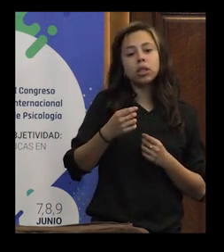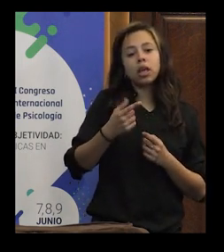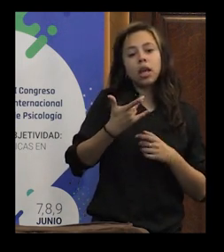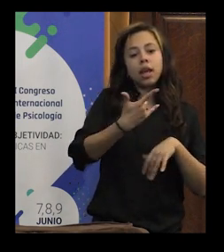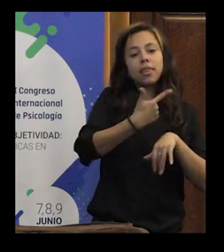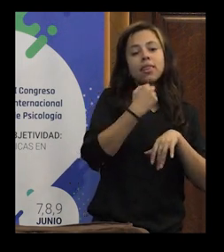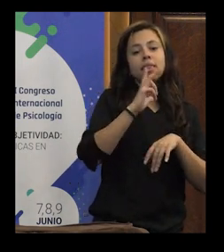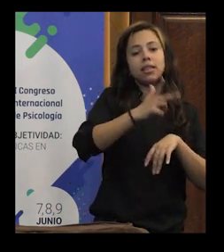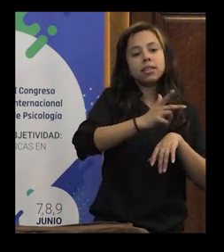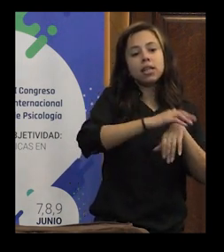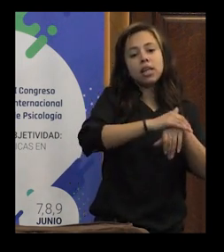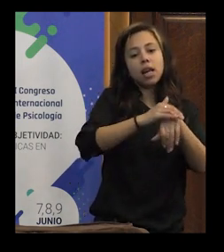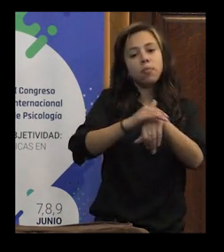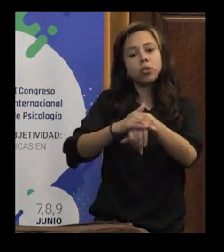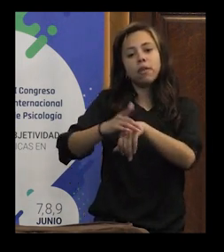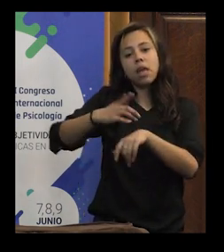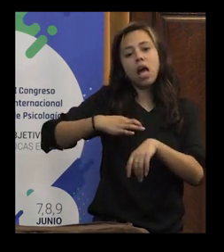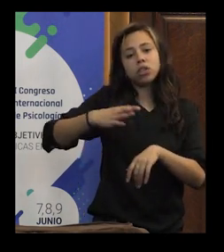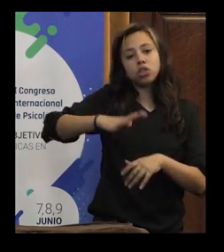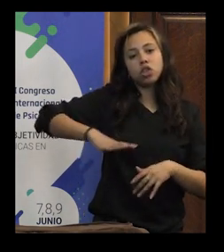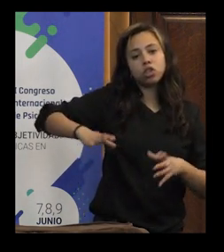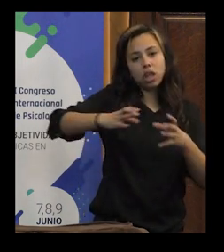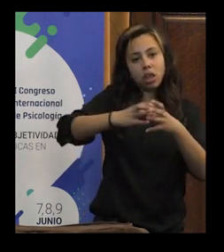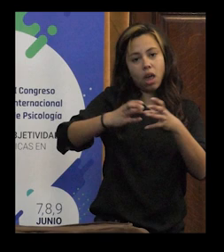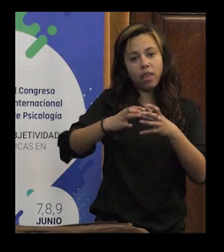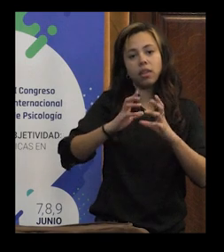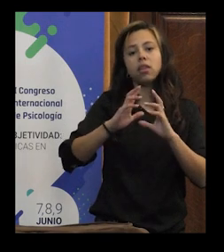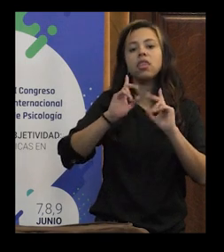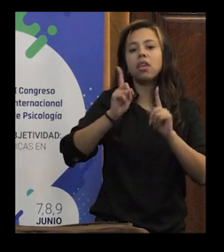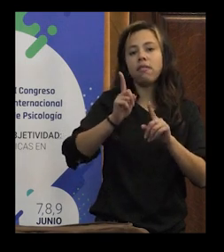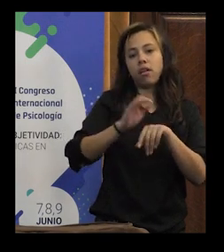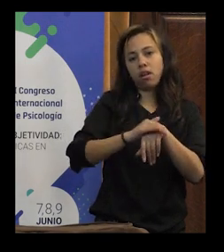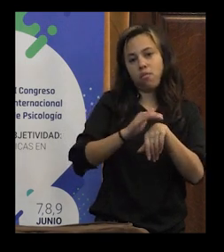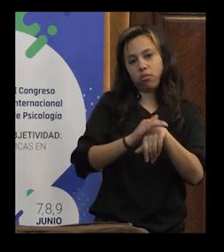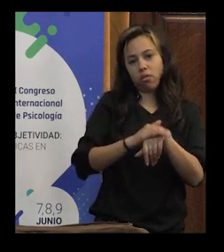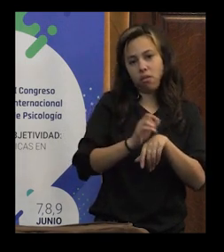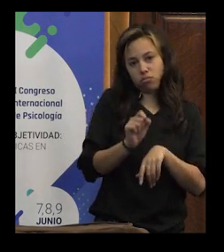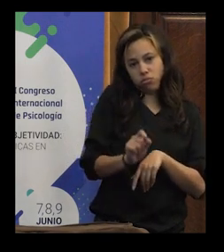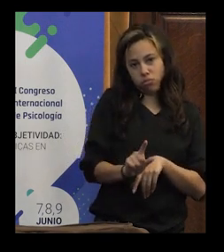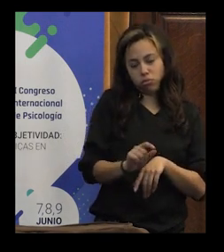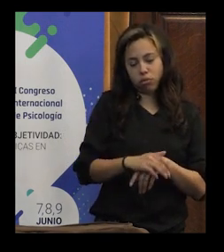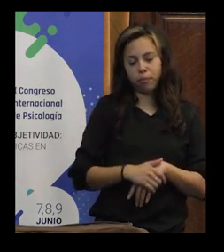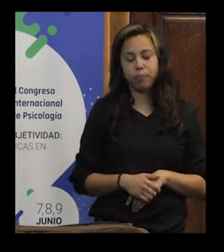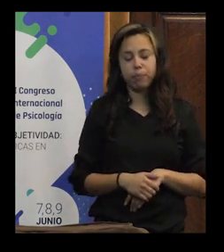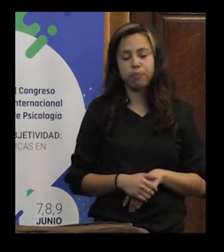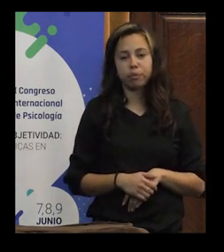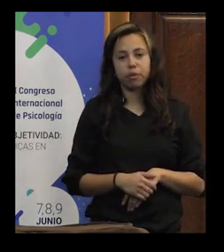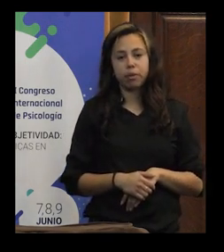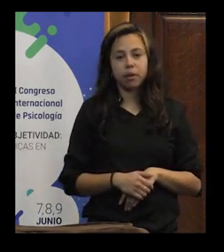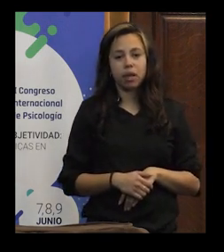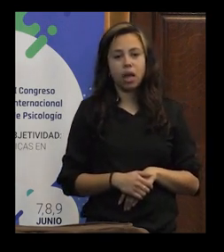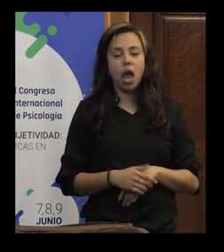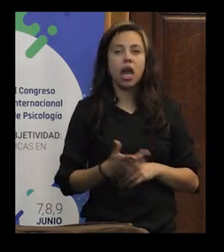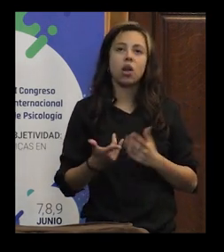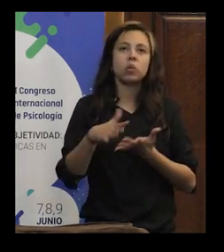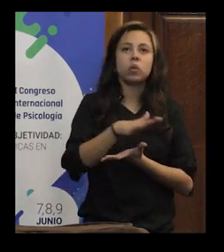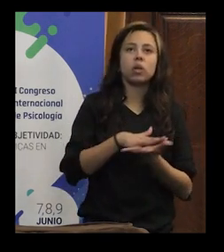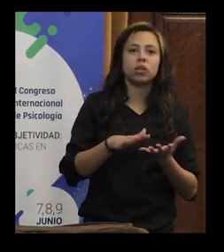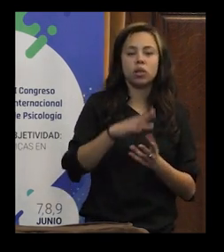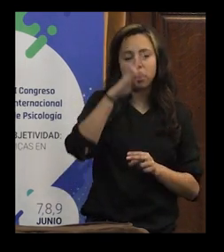bienestar social, de apoiar a cada membro individual de la población en casos de enfermedad